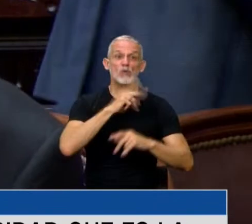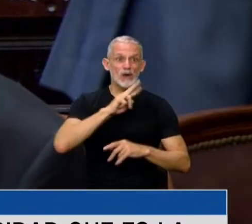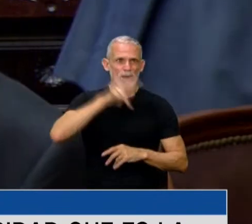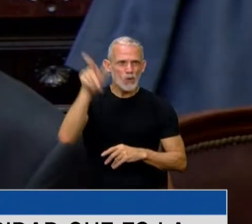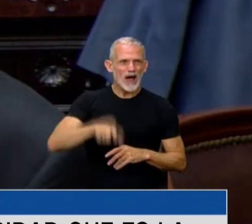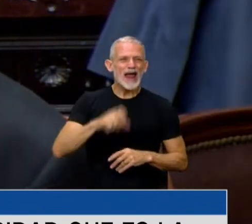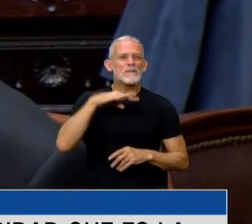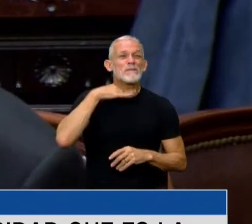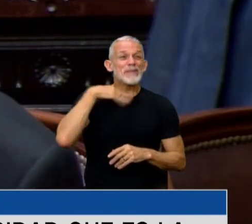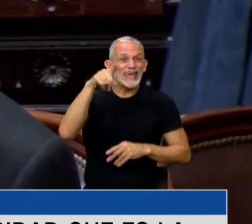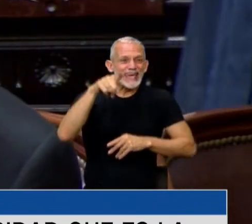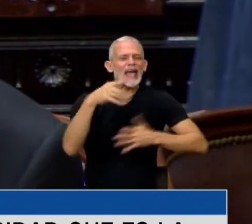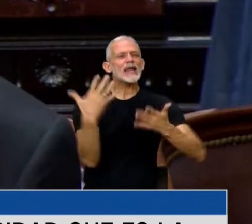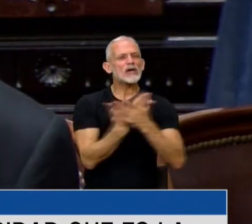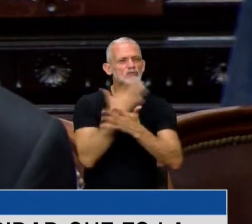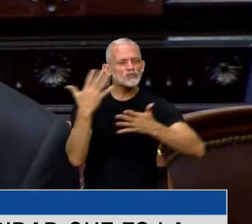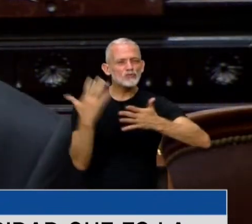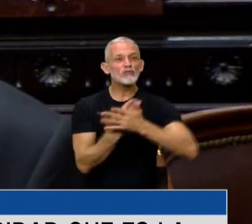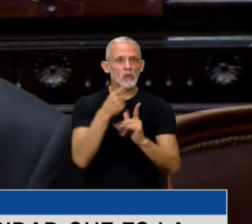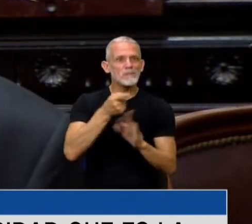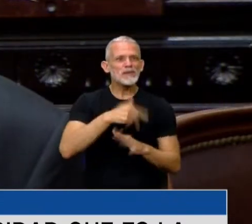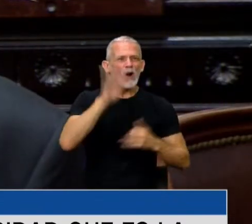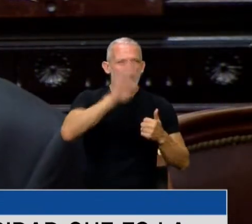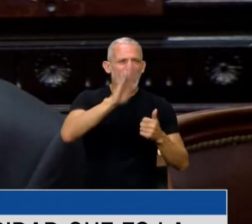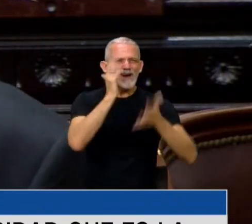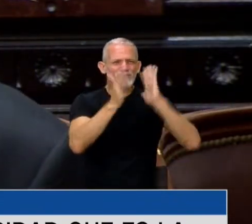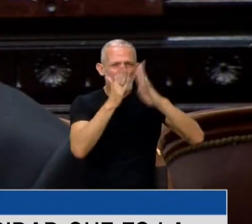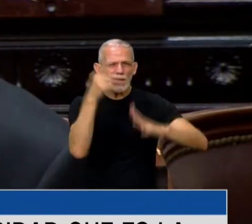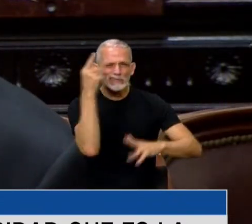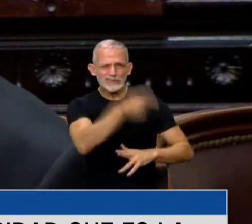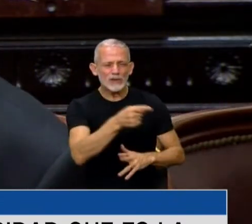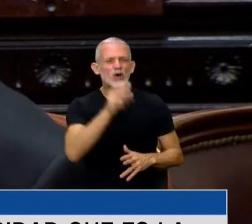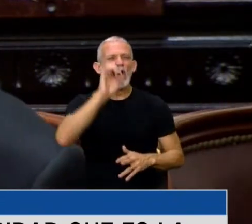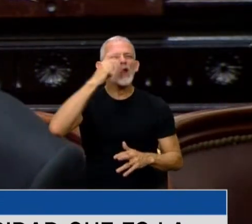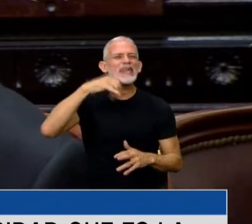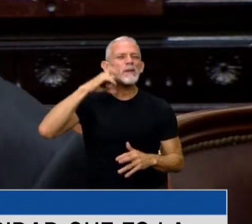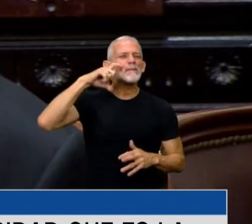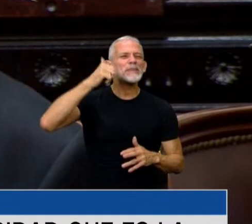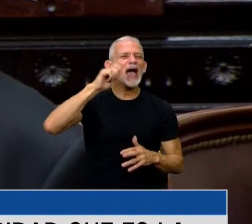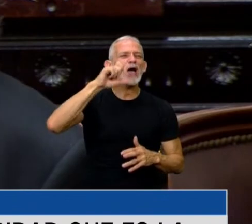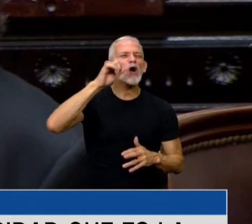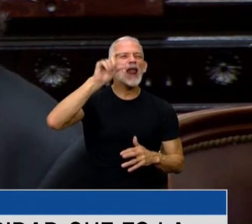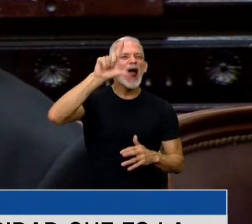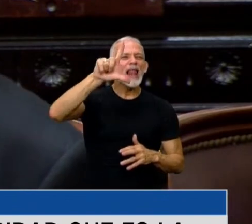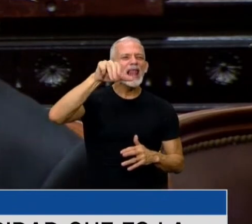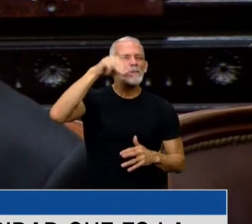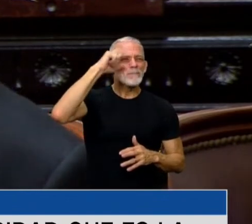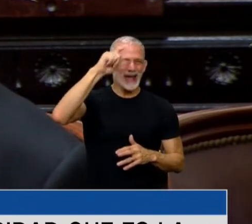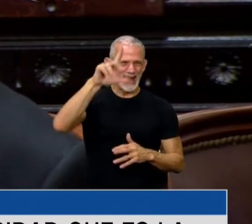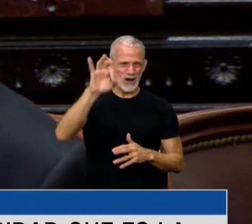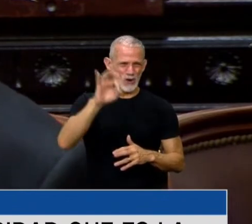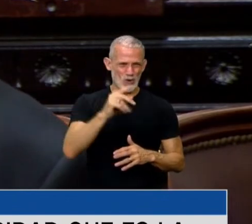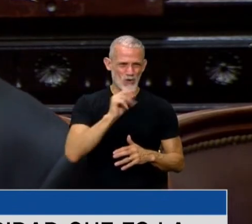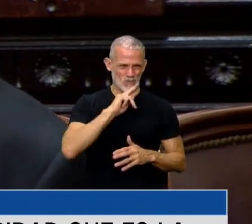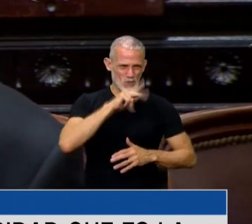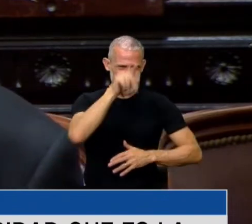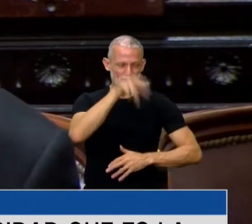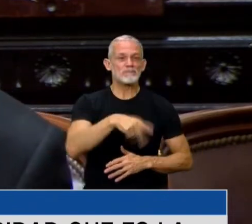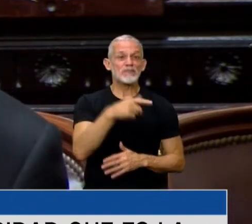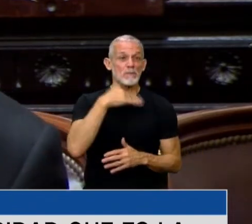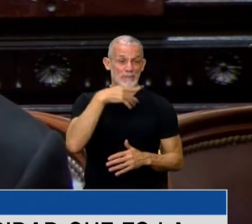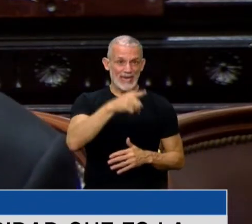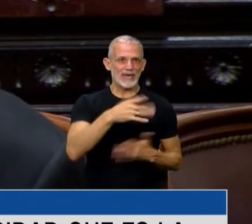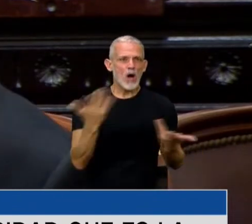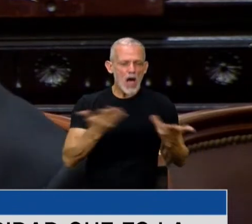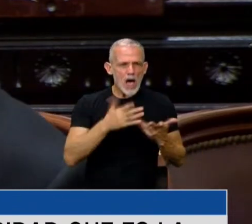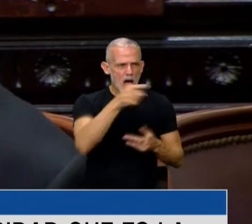mujer mexicana que sufrió este tipo de violencia, Olimpia Coral Melo, y a partir de este hecho se